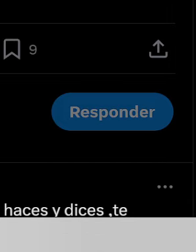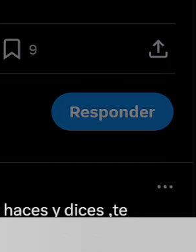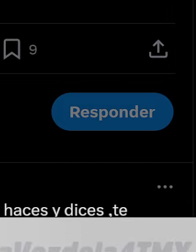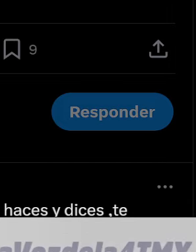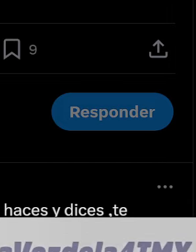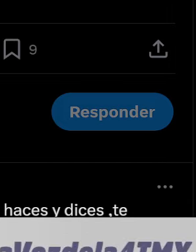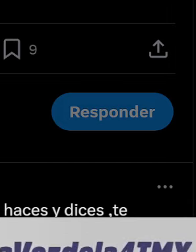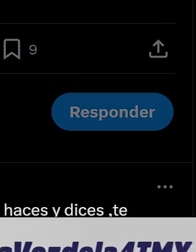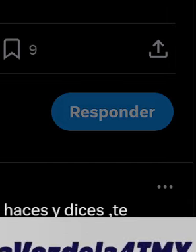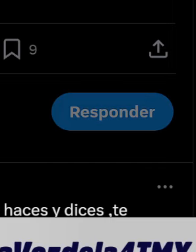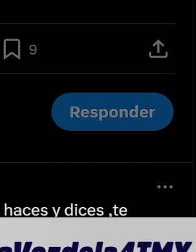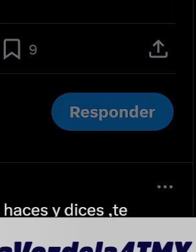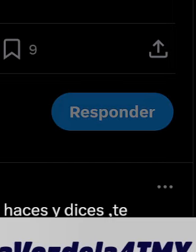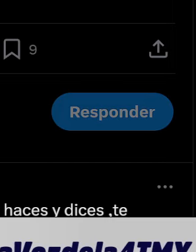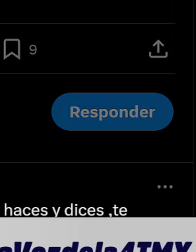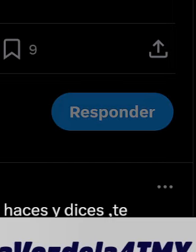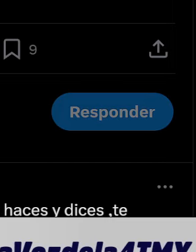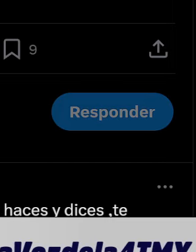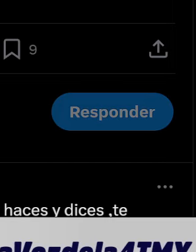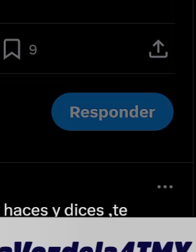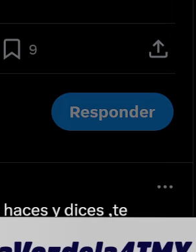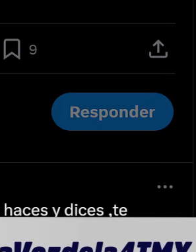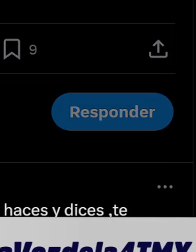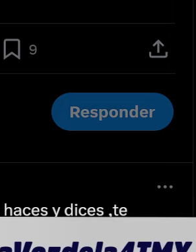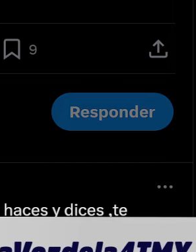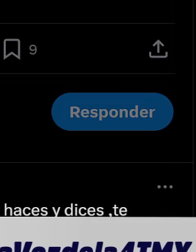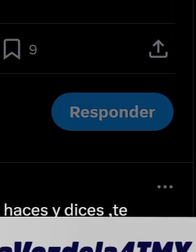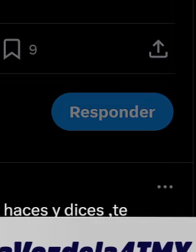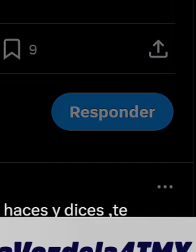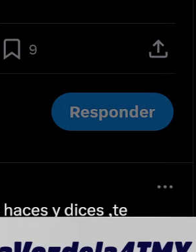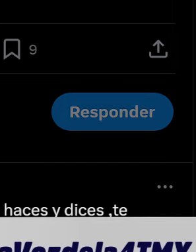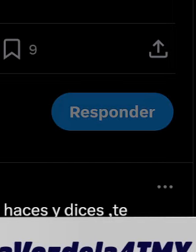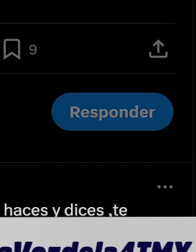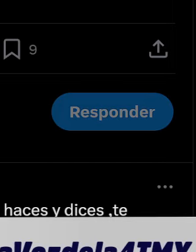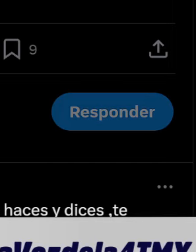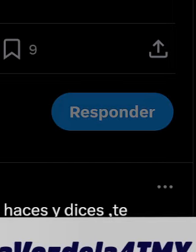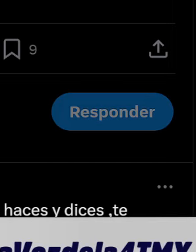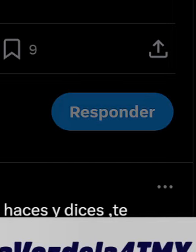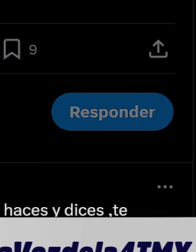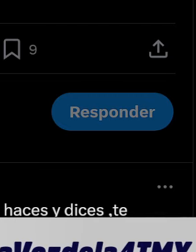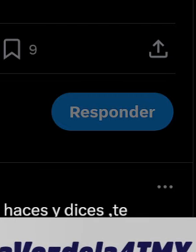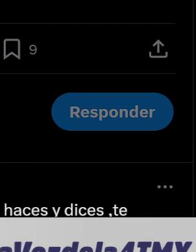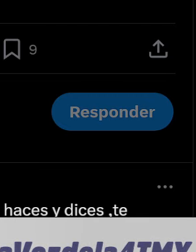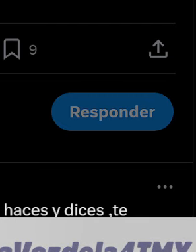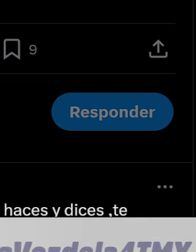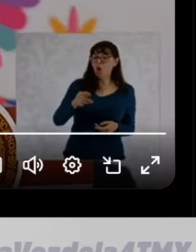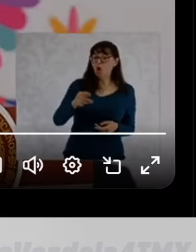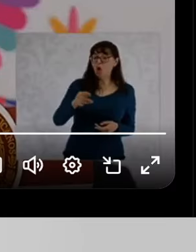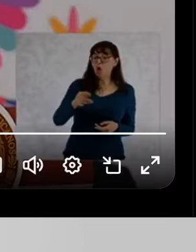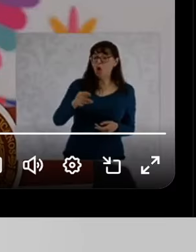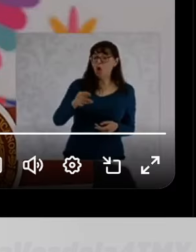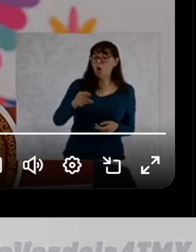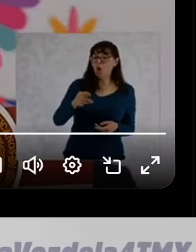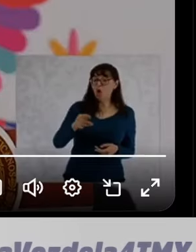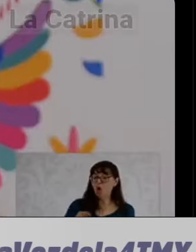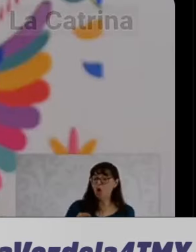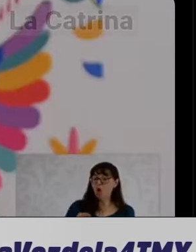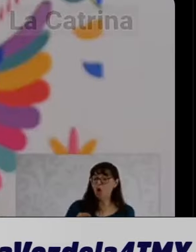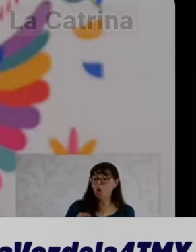esos poderes no para destruirlos o anularlos como ella y Morena pretenden en su lógica autoritaria ya sabemos que el